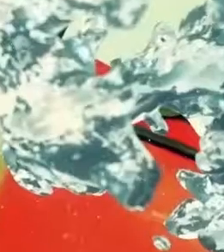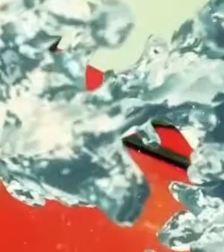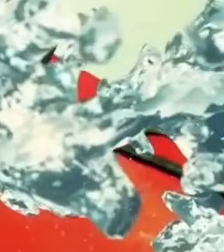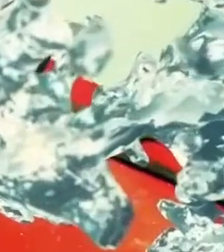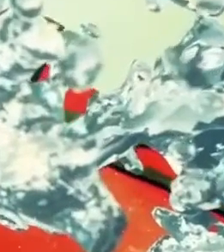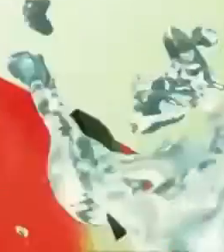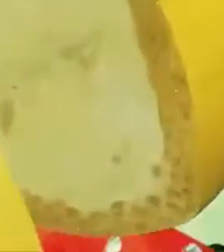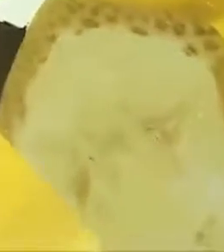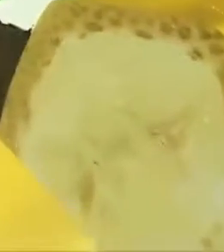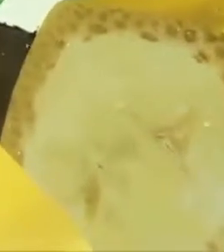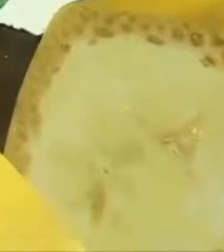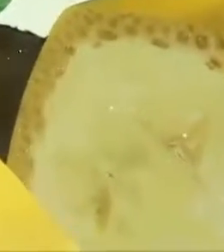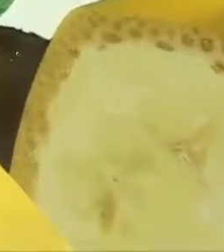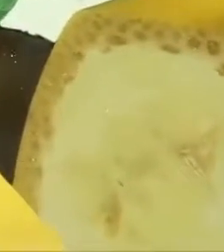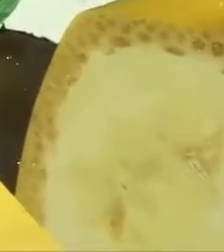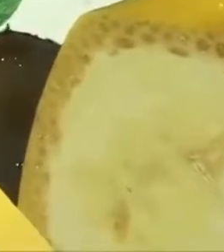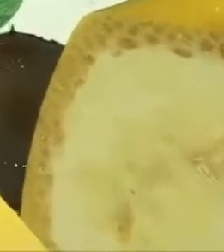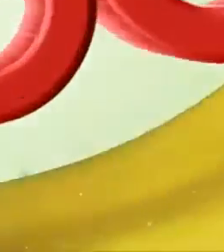restricciones.